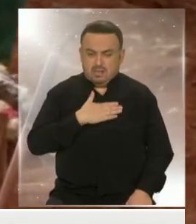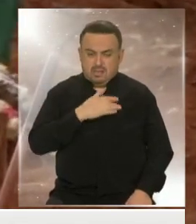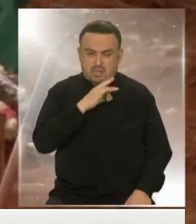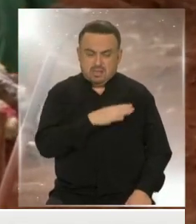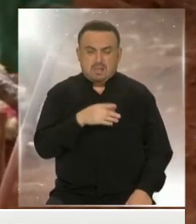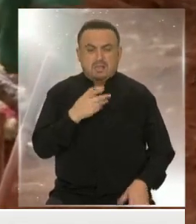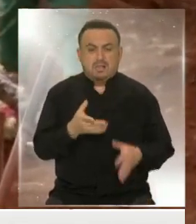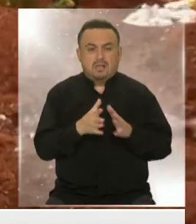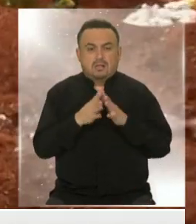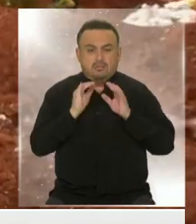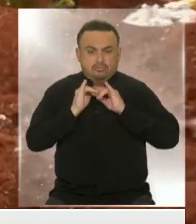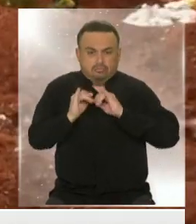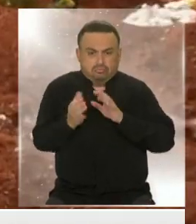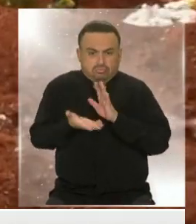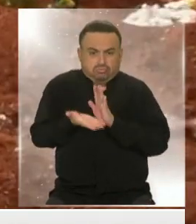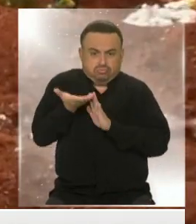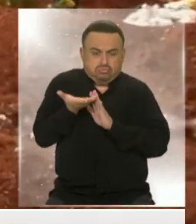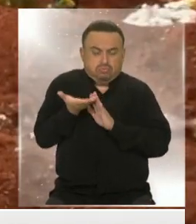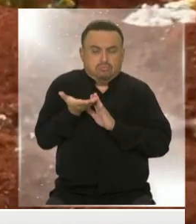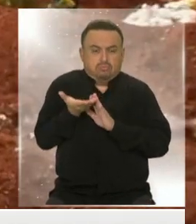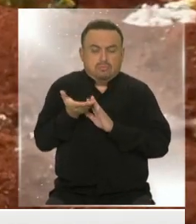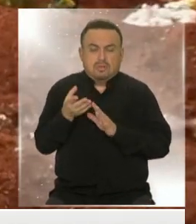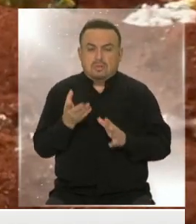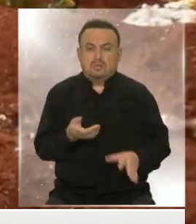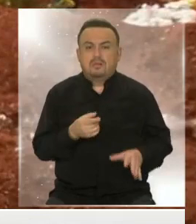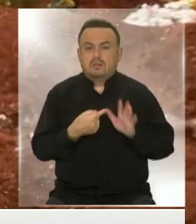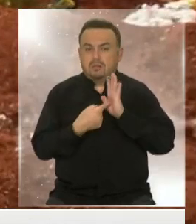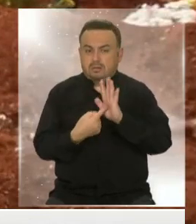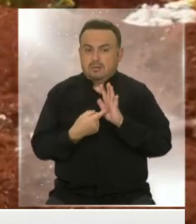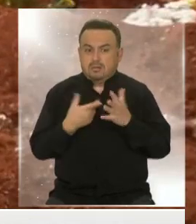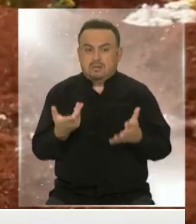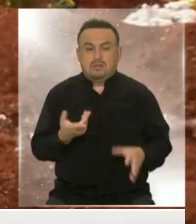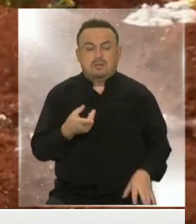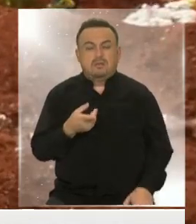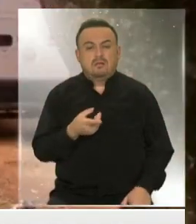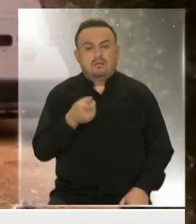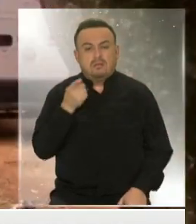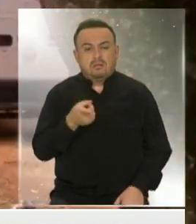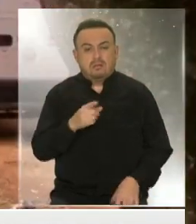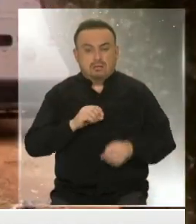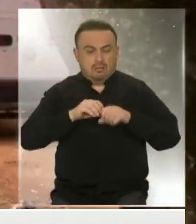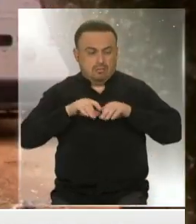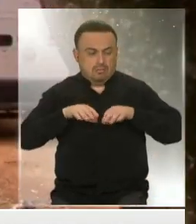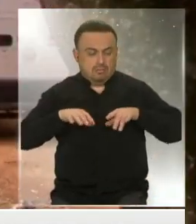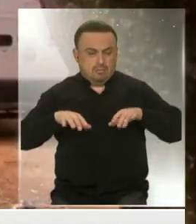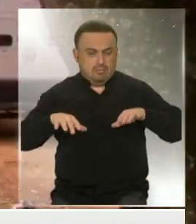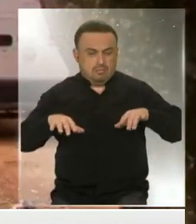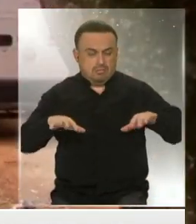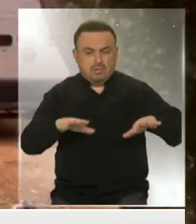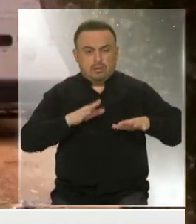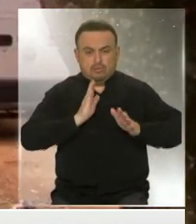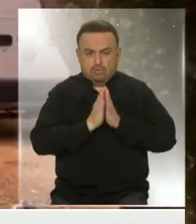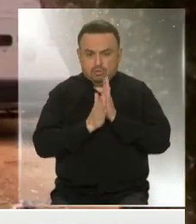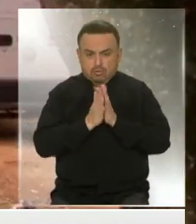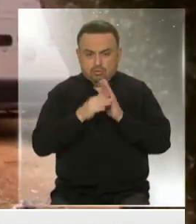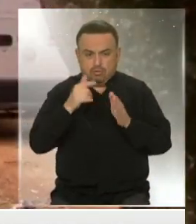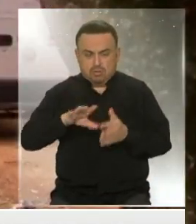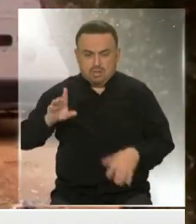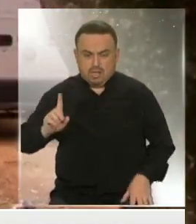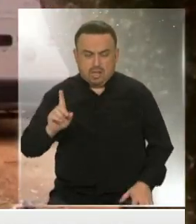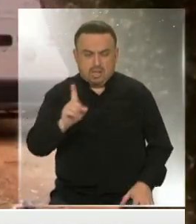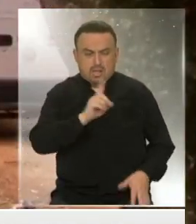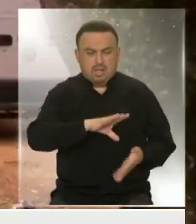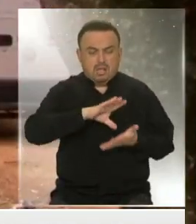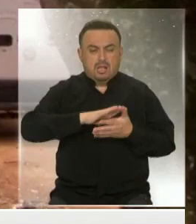también están reportando una alta incidencia enseñar una señal dijo de que la transmisión aún se está acelerando en esas naciones